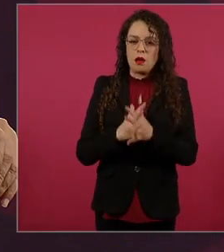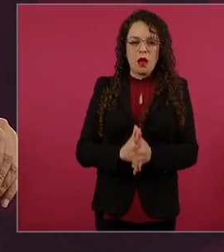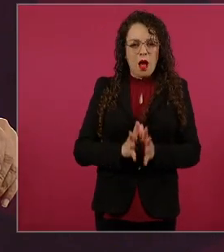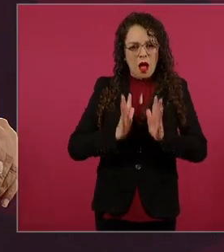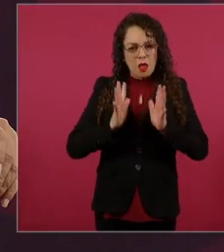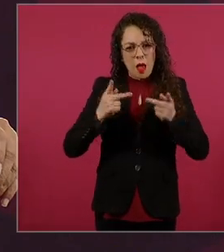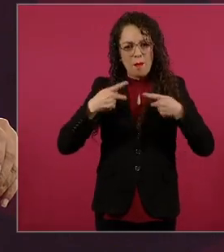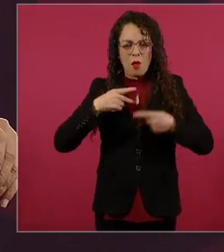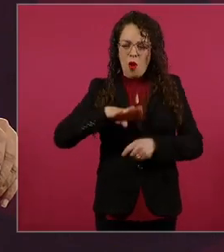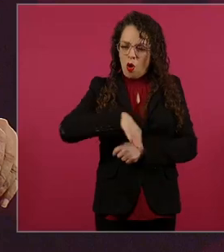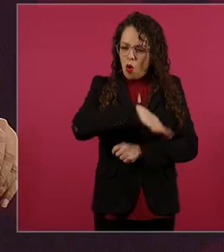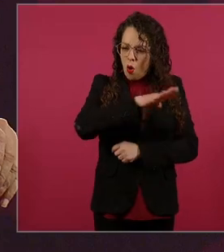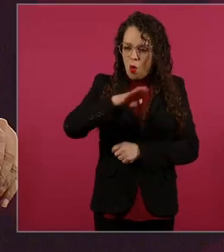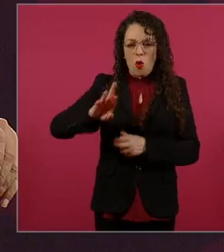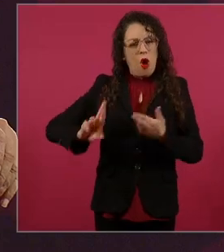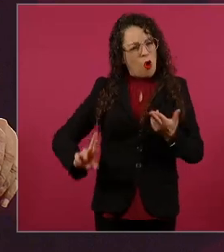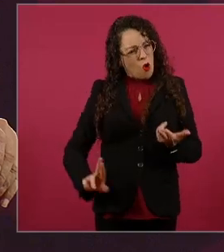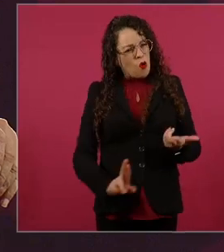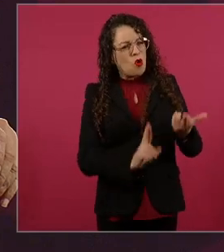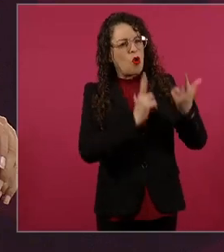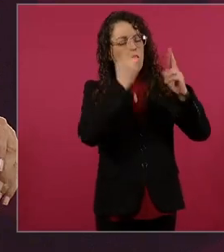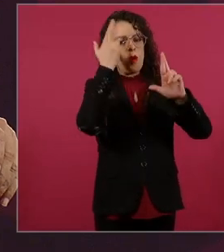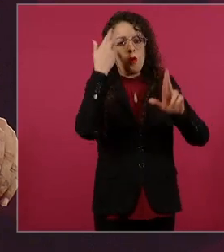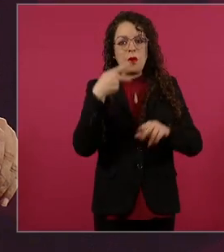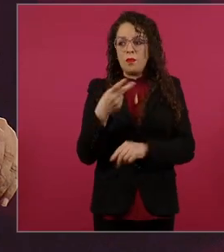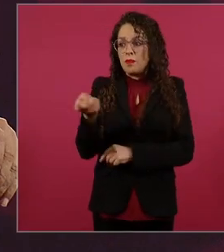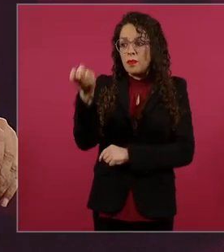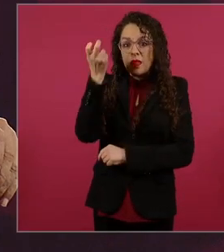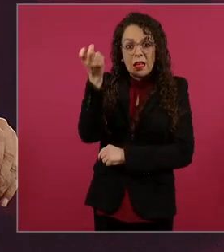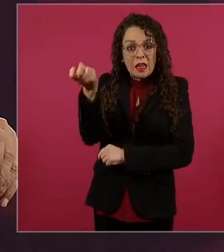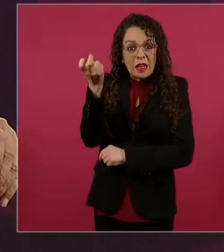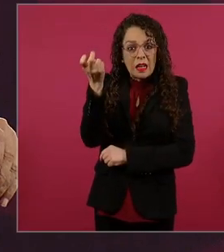cuando Porfirio Díaz